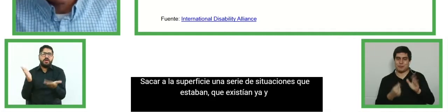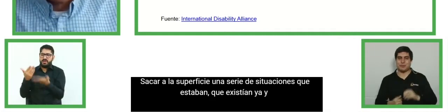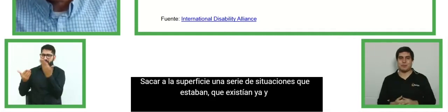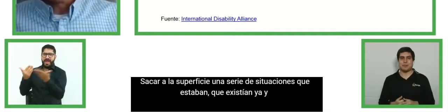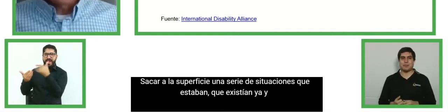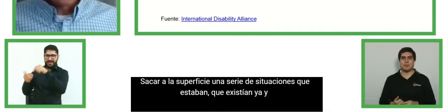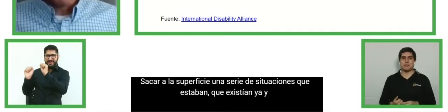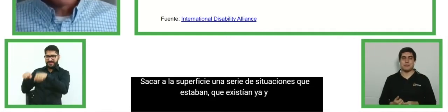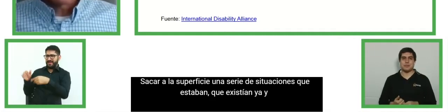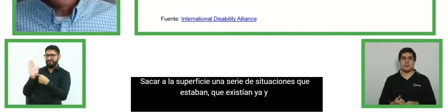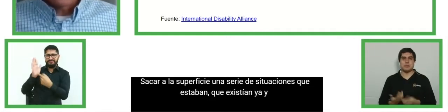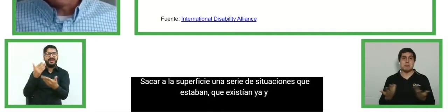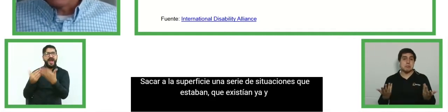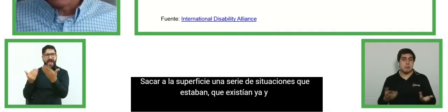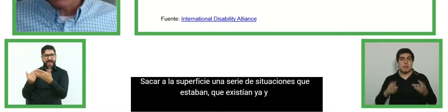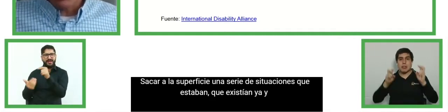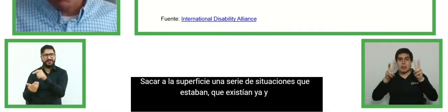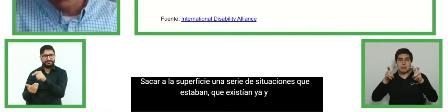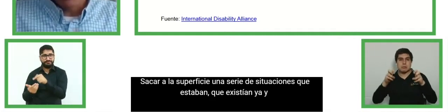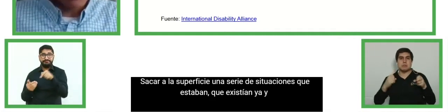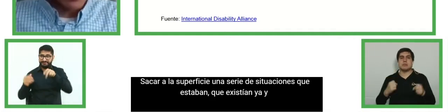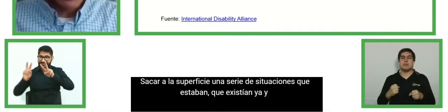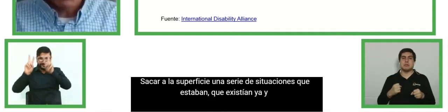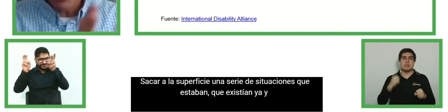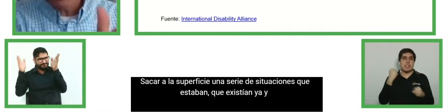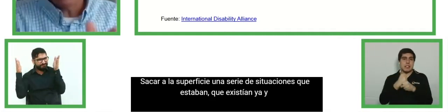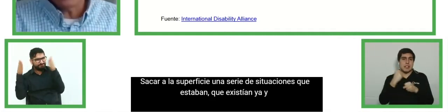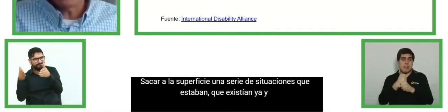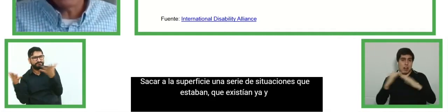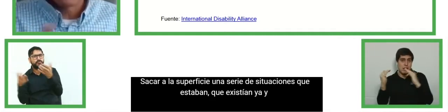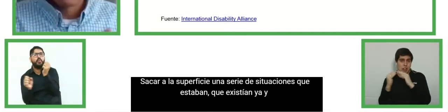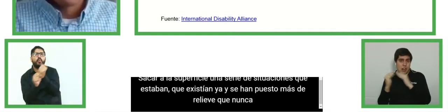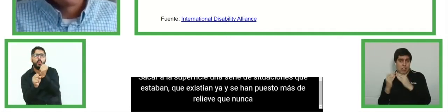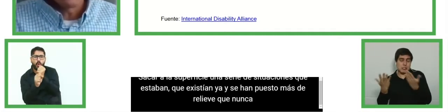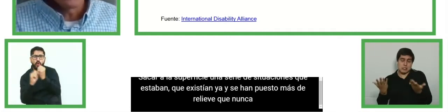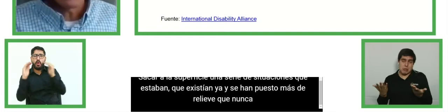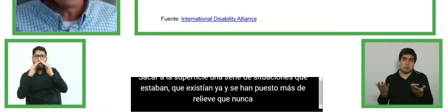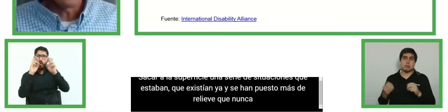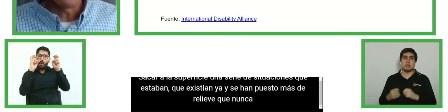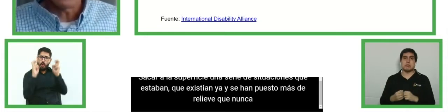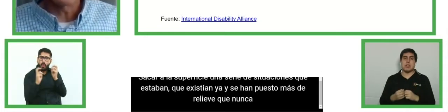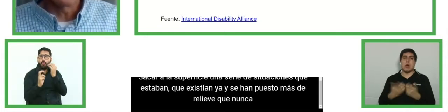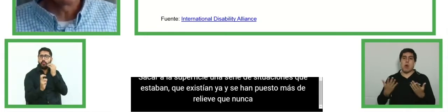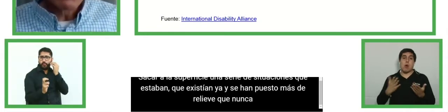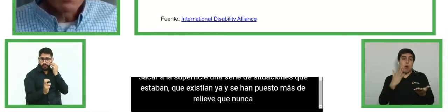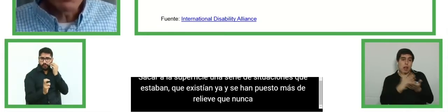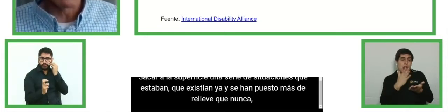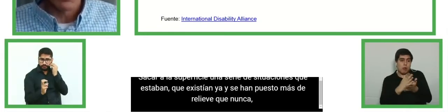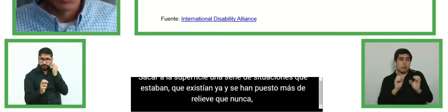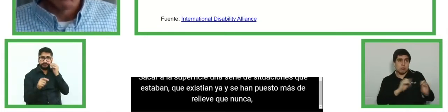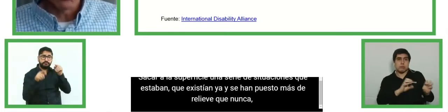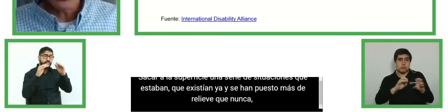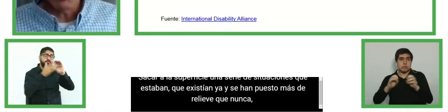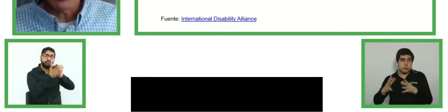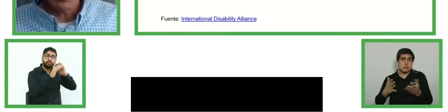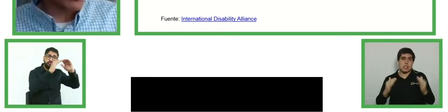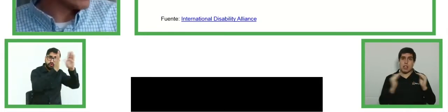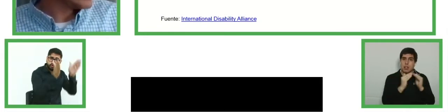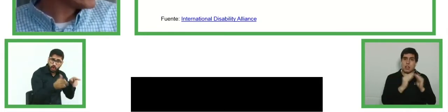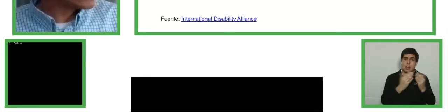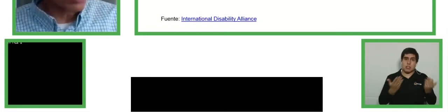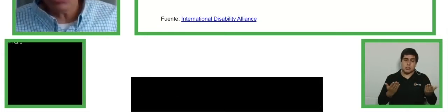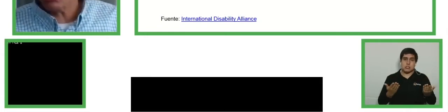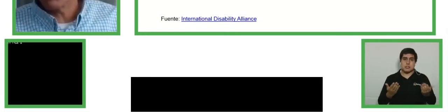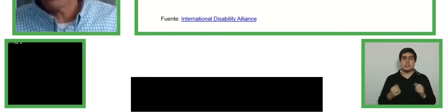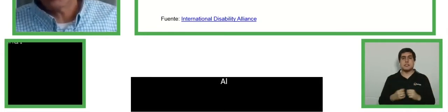¿no? Pues el tema de tener que, bueno, ya no solo teletrabajar, sino hablando de la educación, pues al principio,